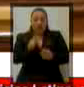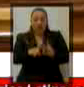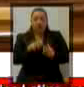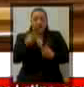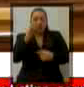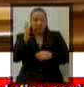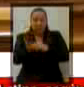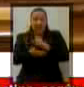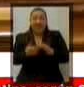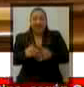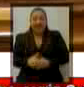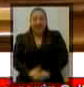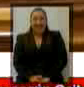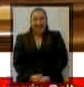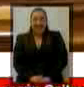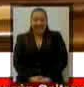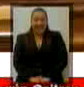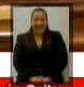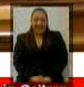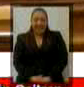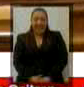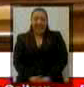está confundiendo.